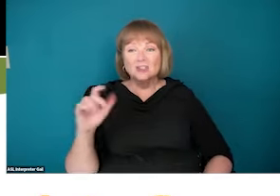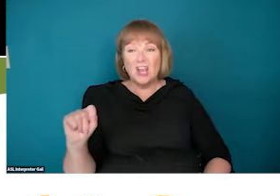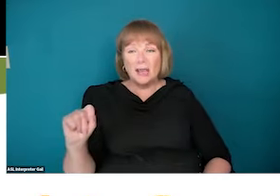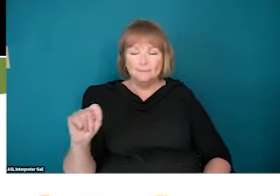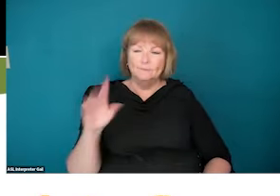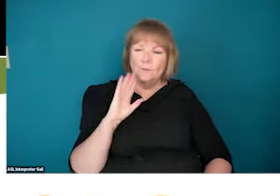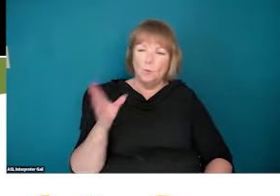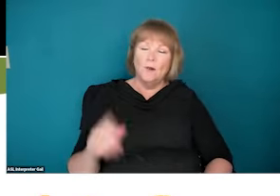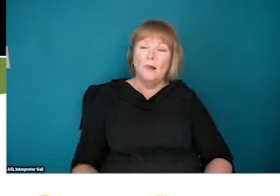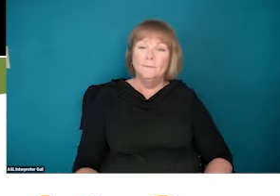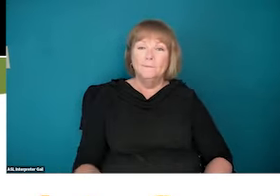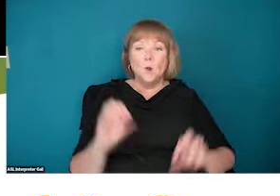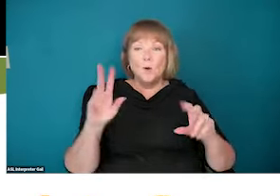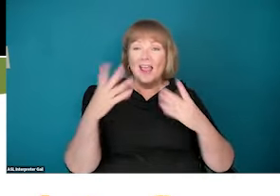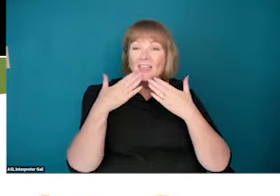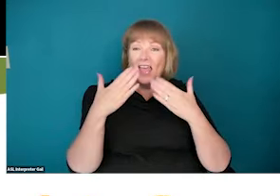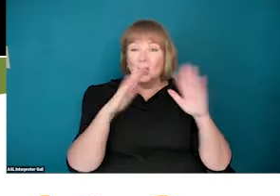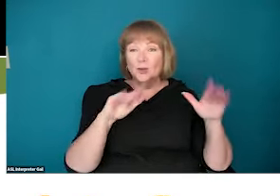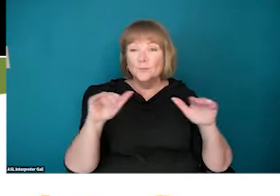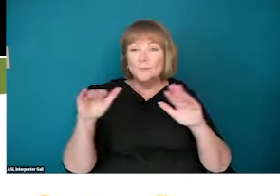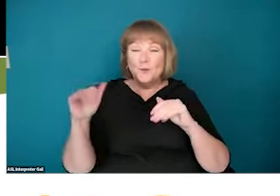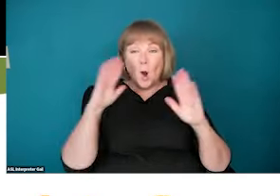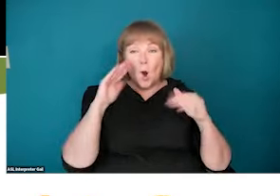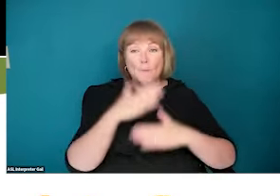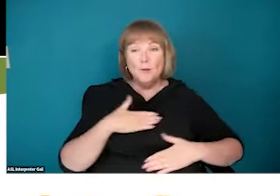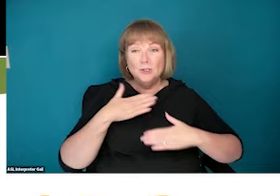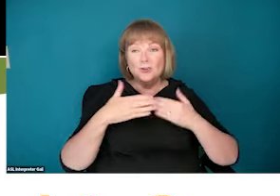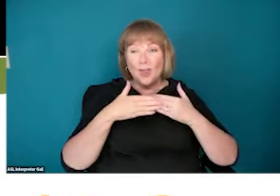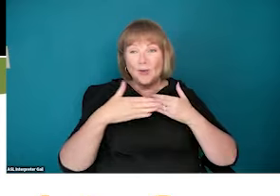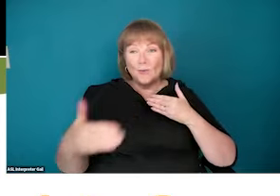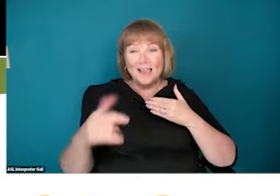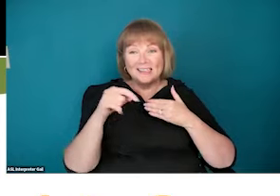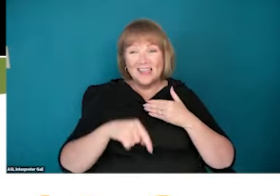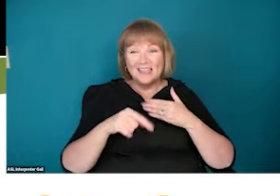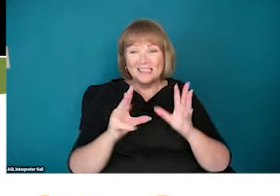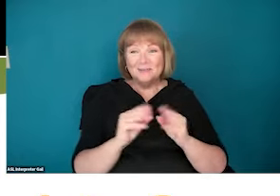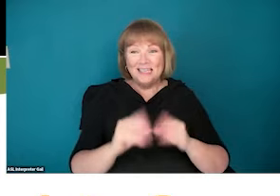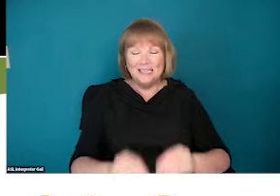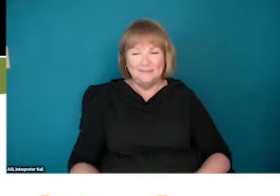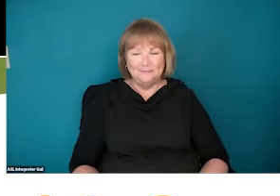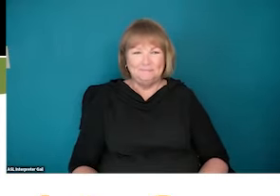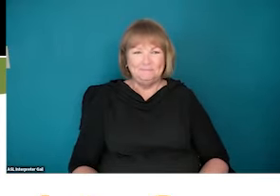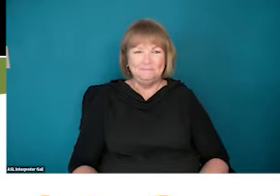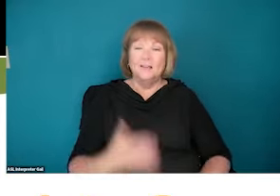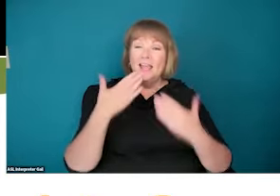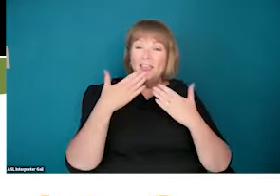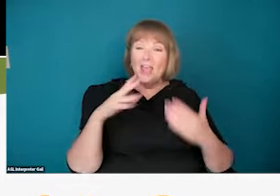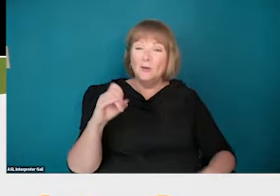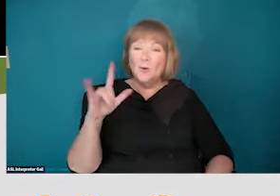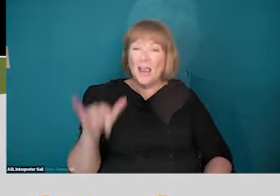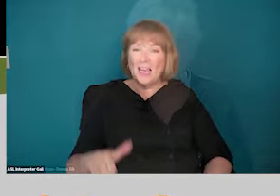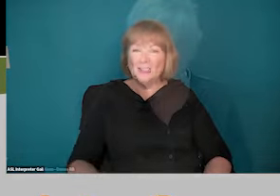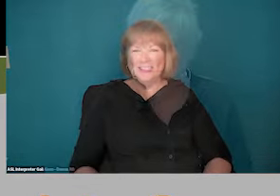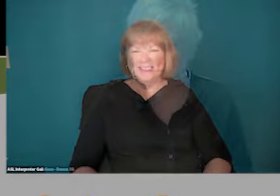Ashley está preguntando que por favor pongan el correo electrónico de ella. Y hoy, gracias a todos y ojalá.